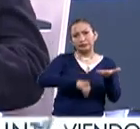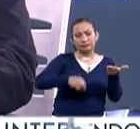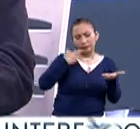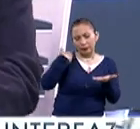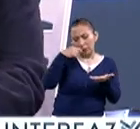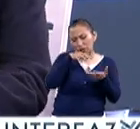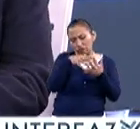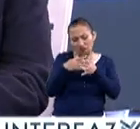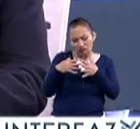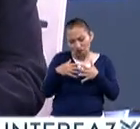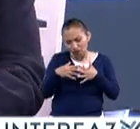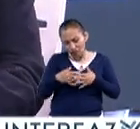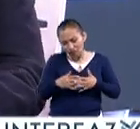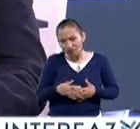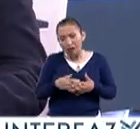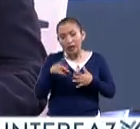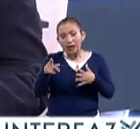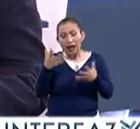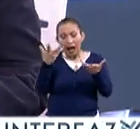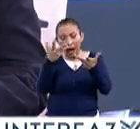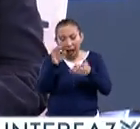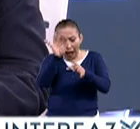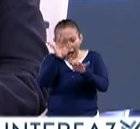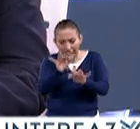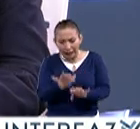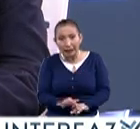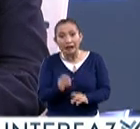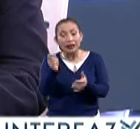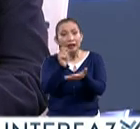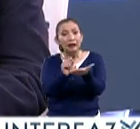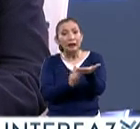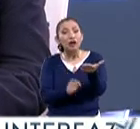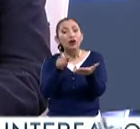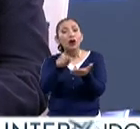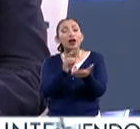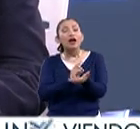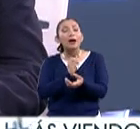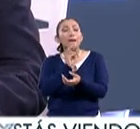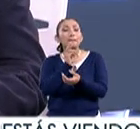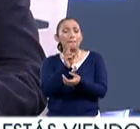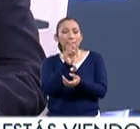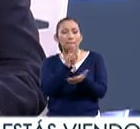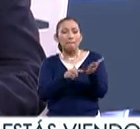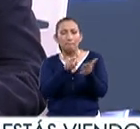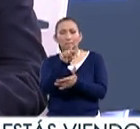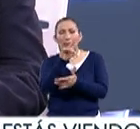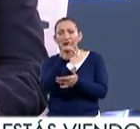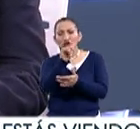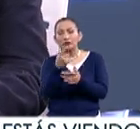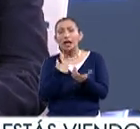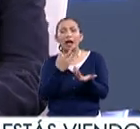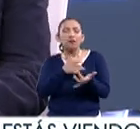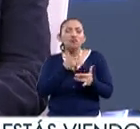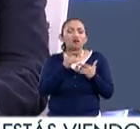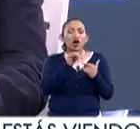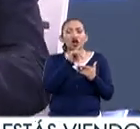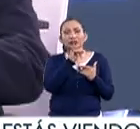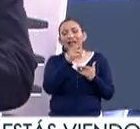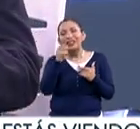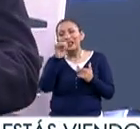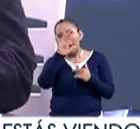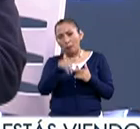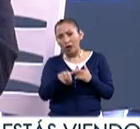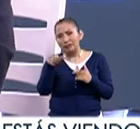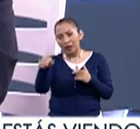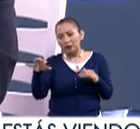empieza a entramar y teje, hace un texto con los versos de algunos de sus poemas de Nostalgia de la Muerte,